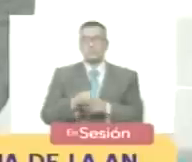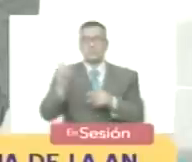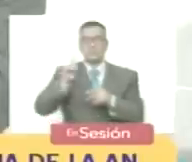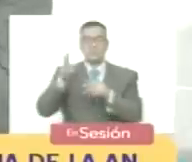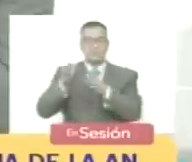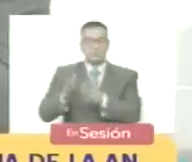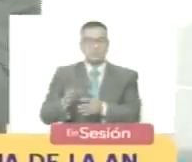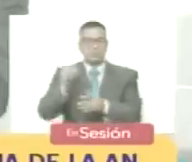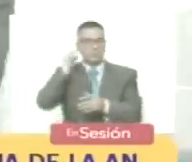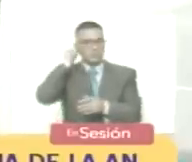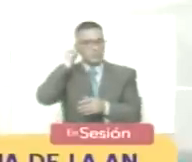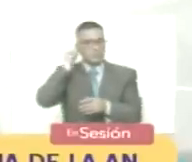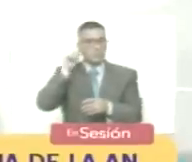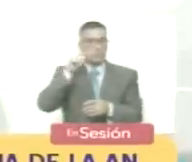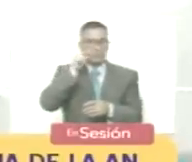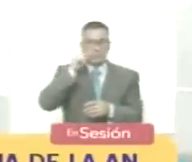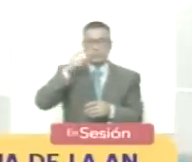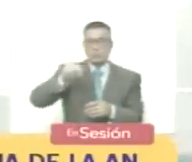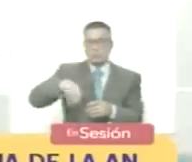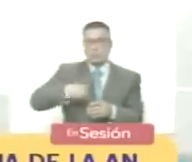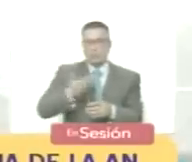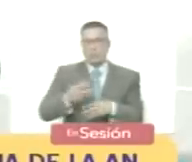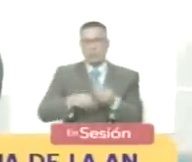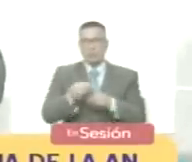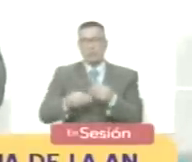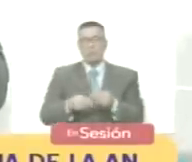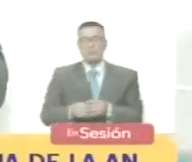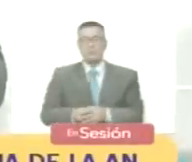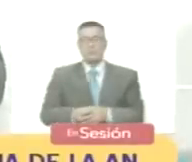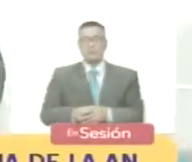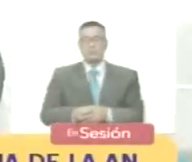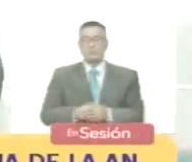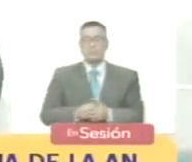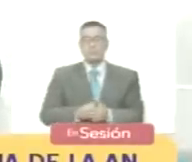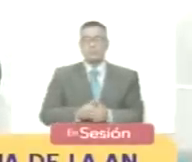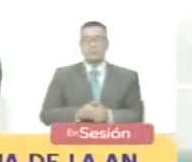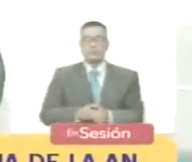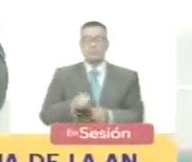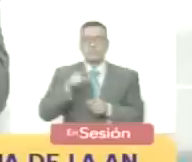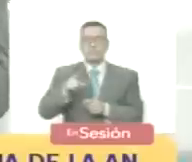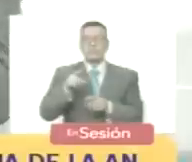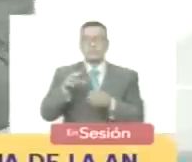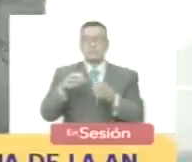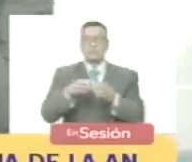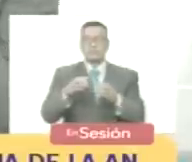venezolanas y venezolanos, hubieran podido haber salido de